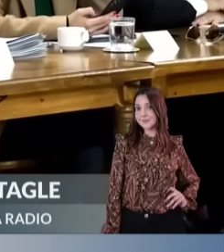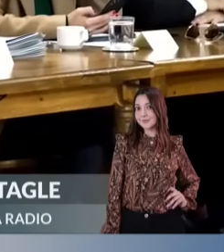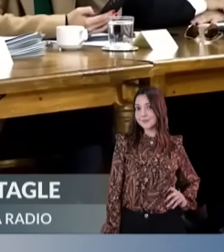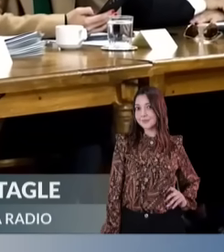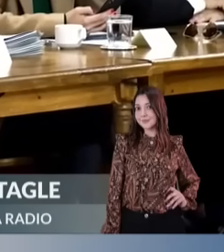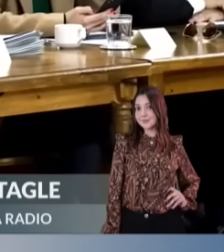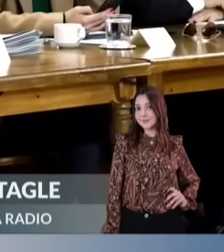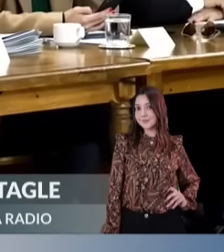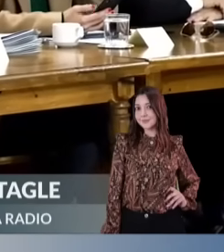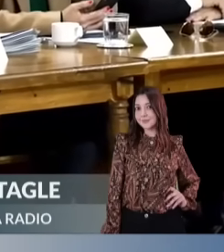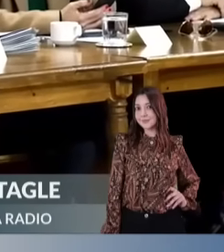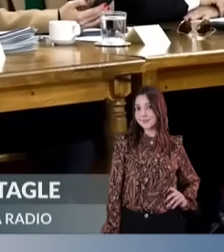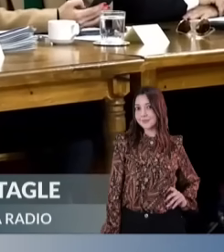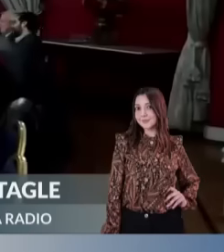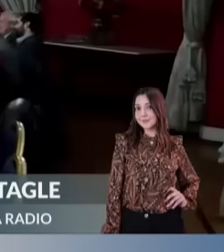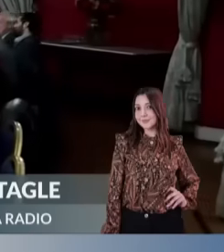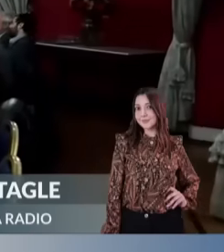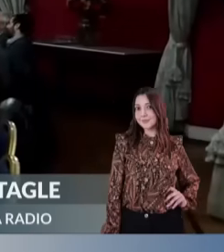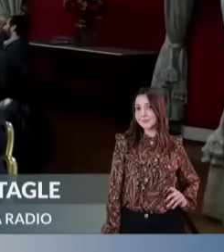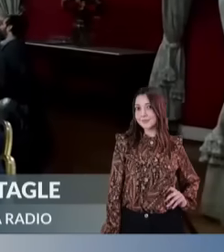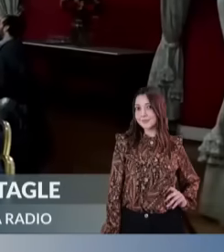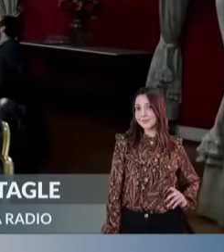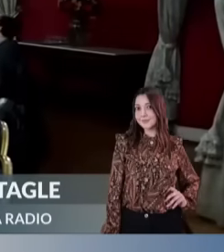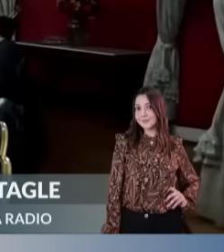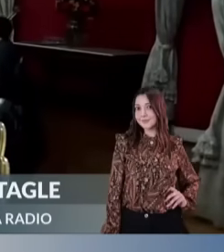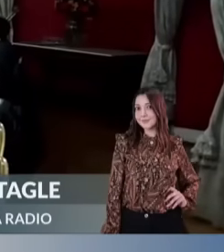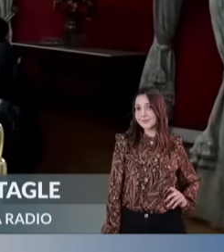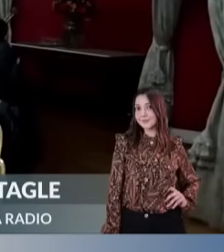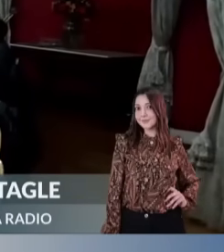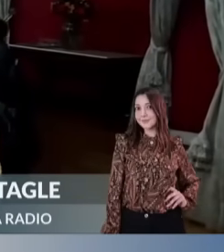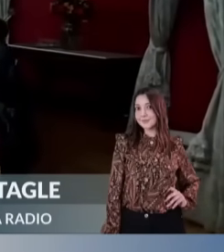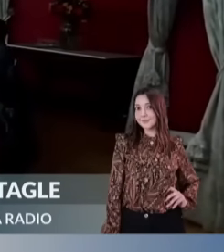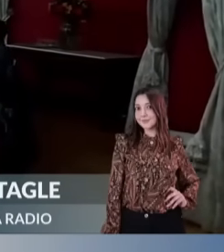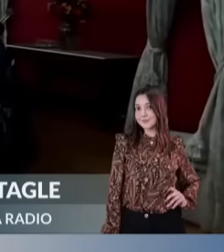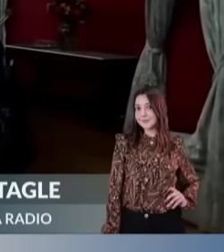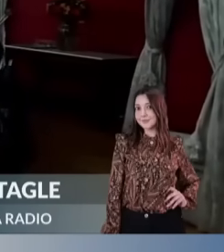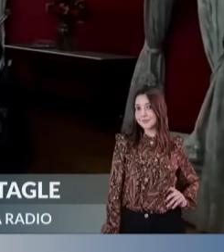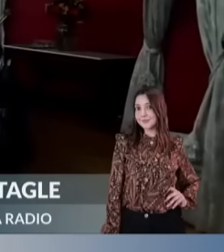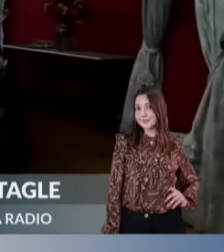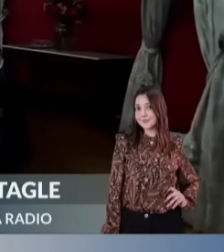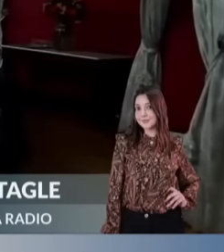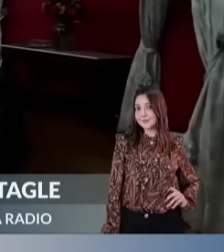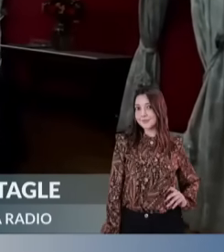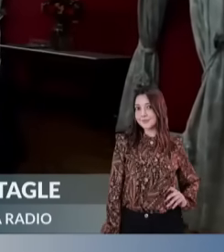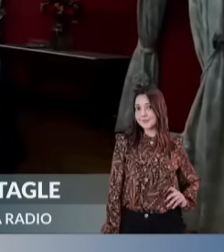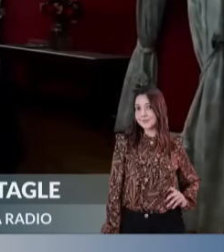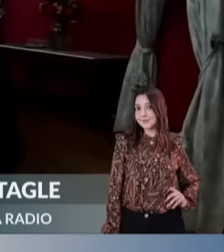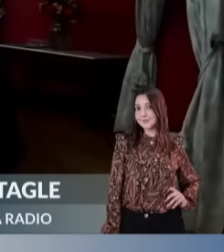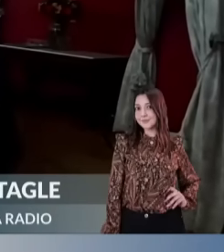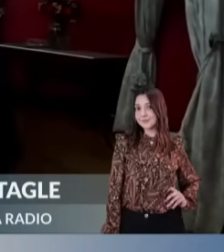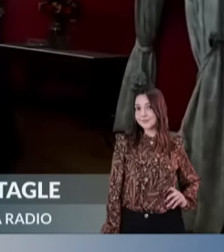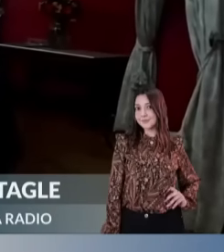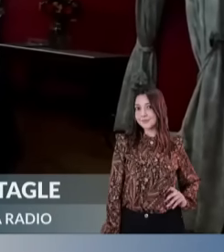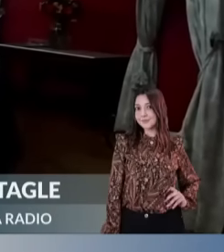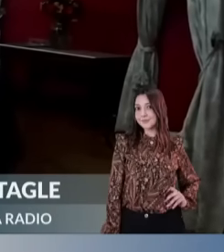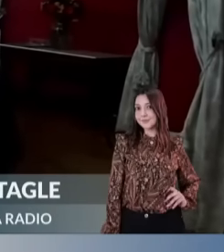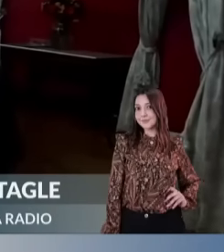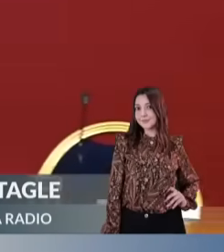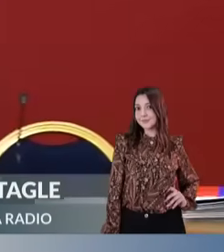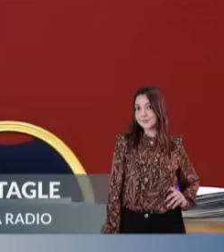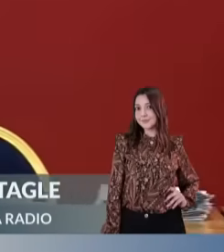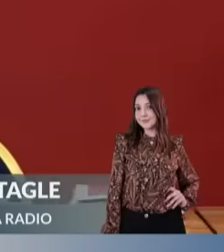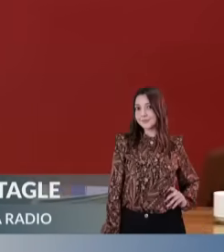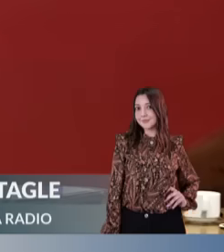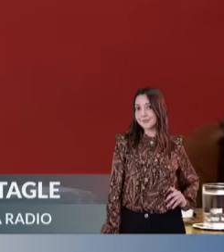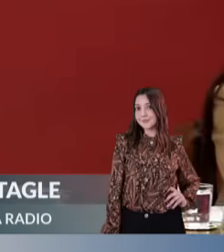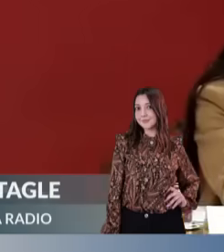correcto, dicen que son cosas distintas, dice que cuando uno asume un cargo, asume las consecuencias de la ley y es razonable